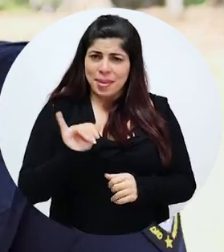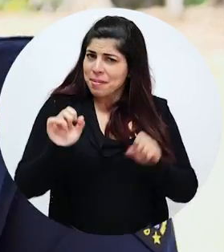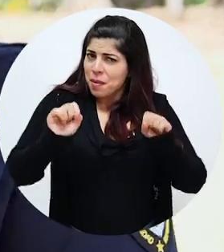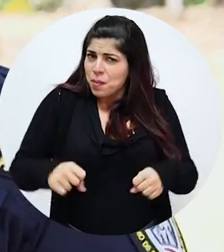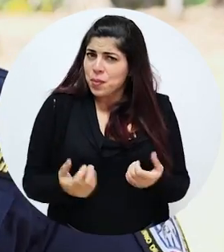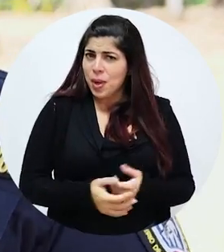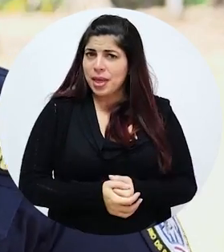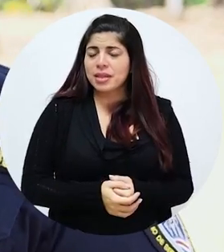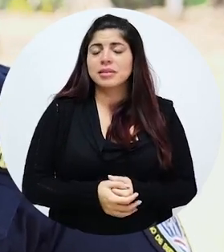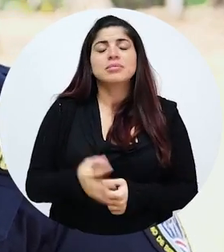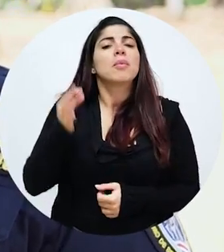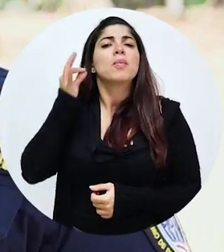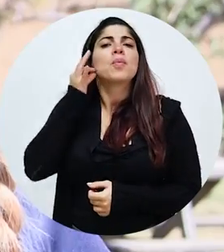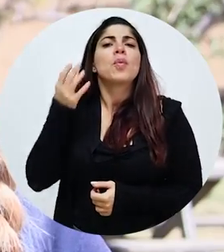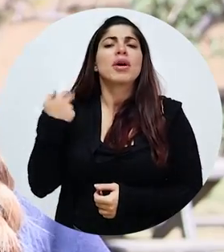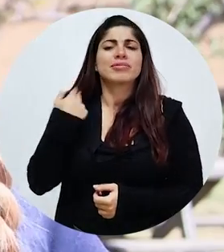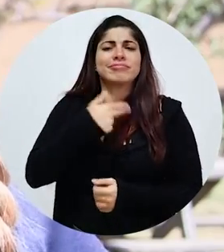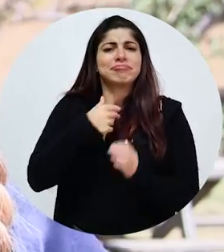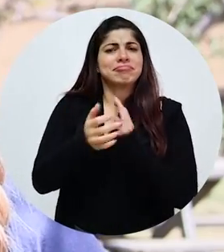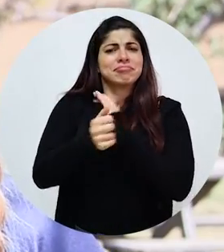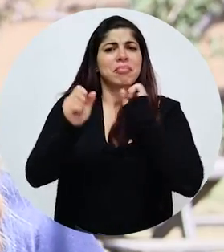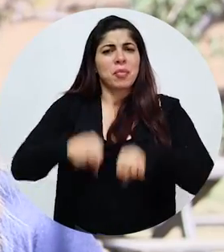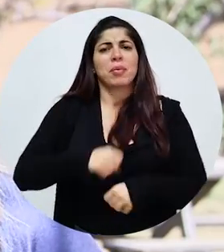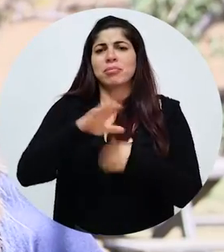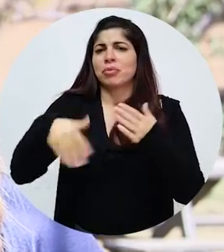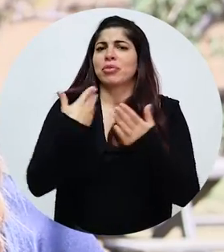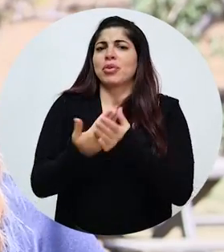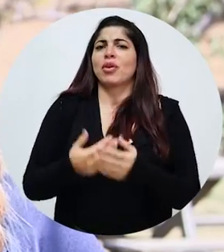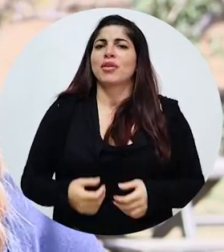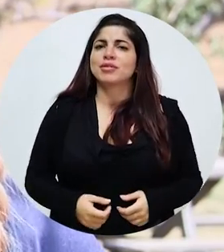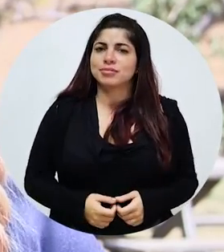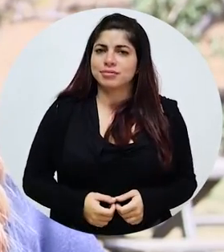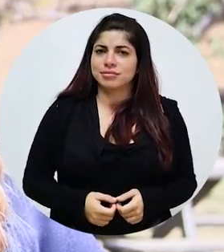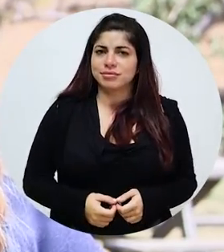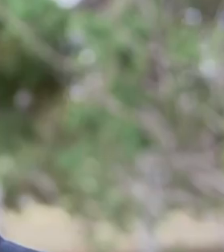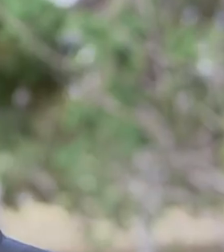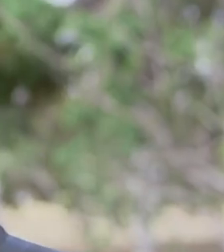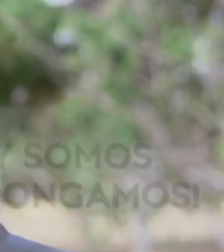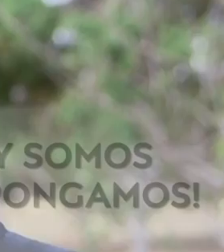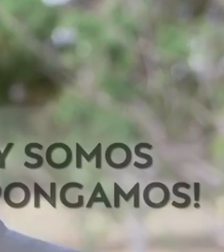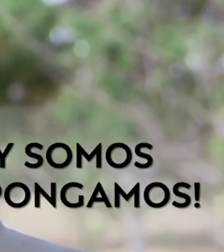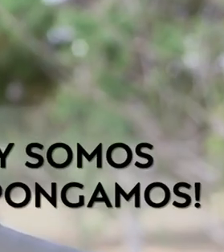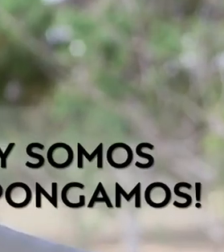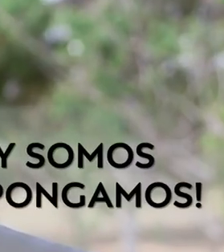Las mujeres también podemos. Las mujeres somos capaces de todo.